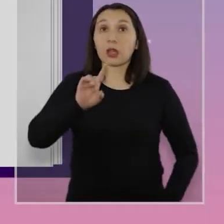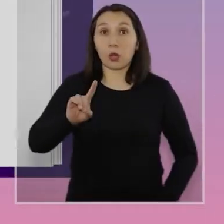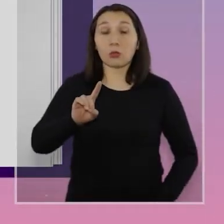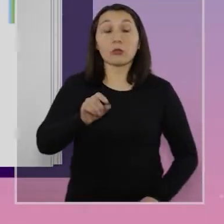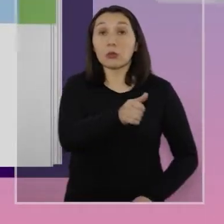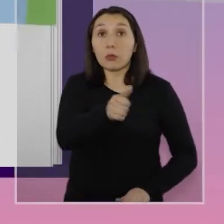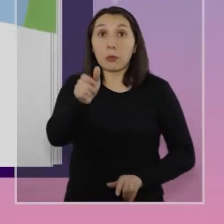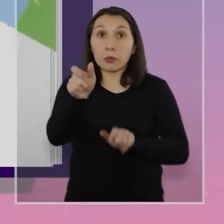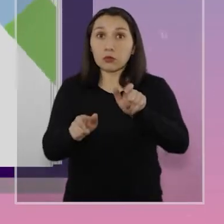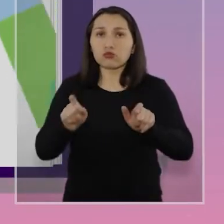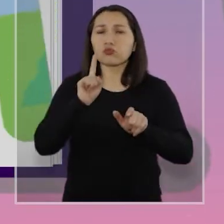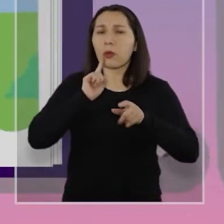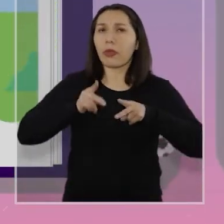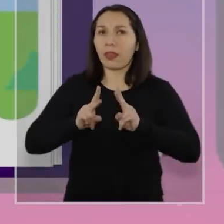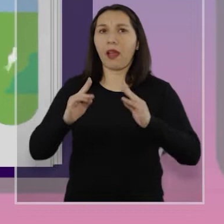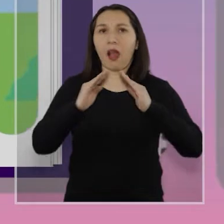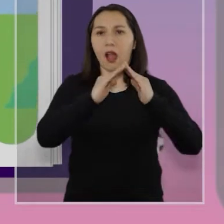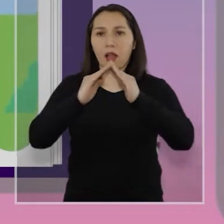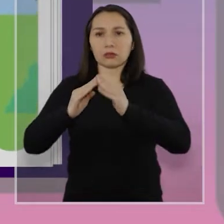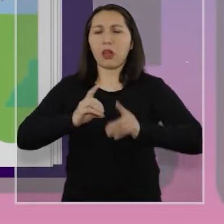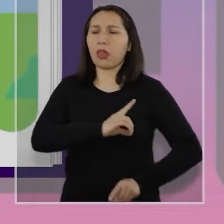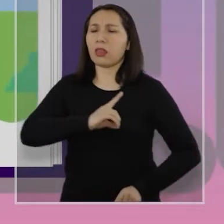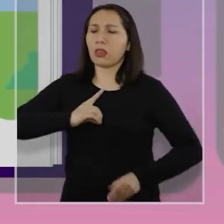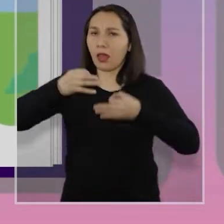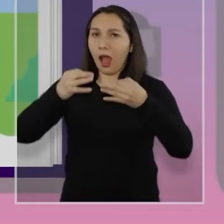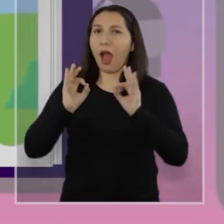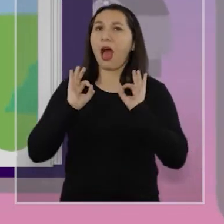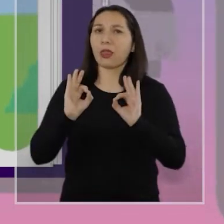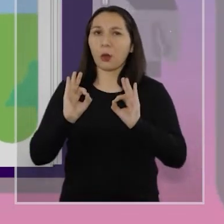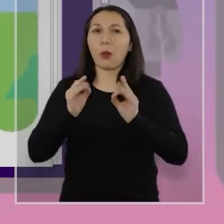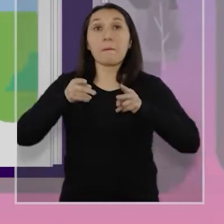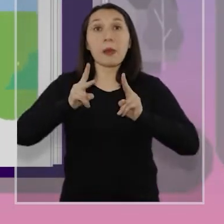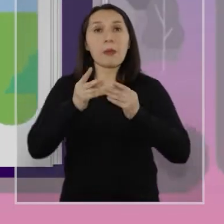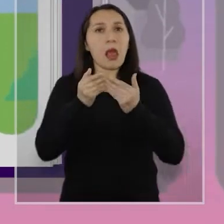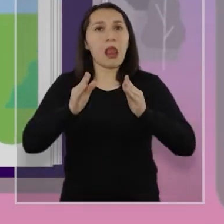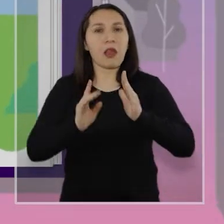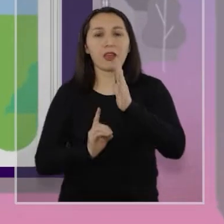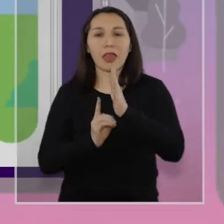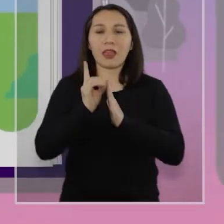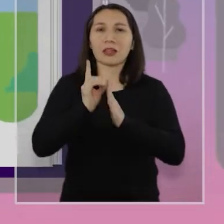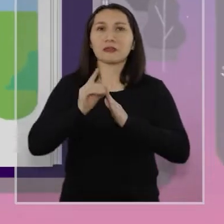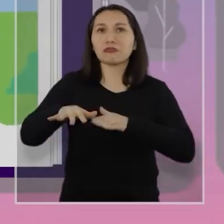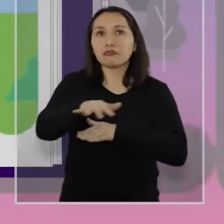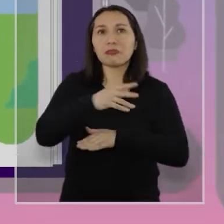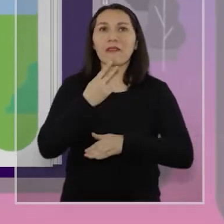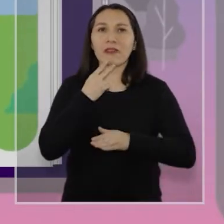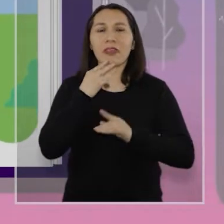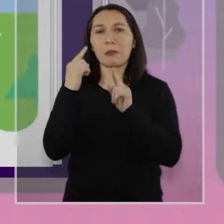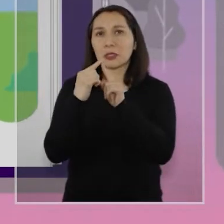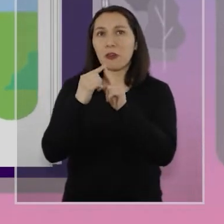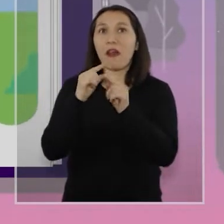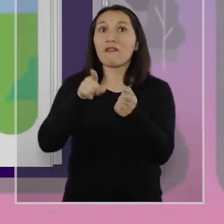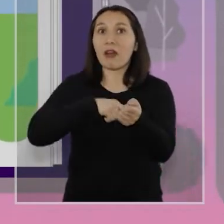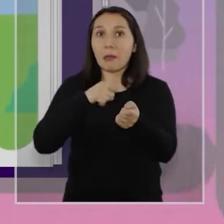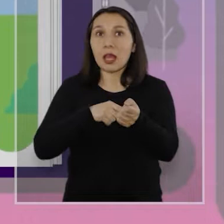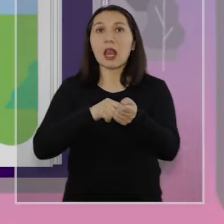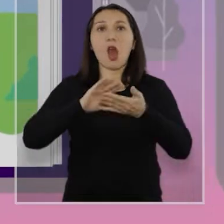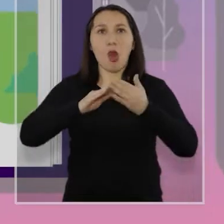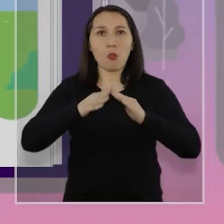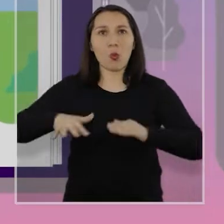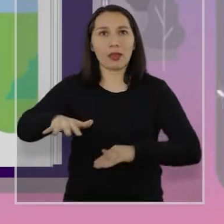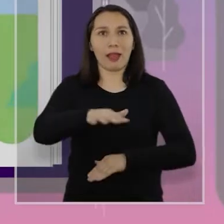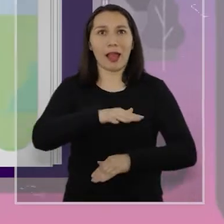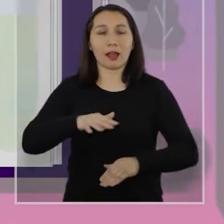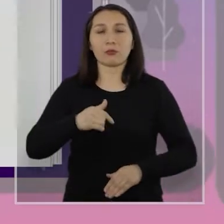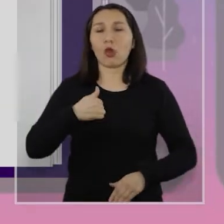Artículo 51. Toda persona tiene el derecho a una vivienda digna y adecuada que permita el libre desarrollo de una vida personal,